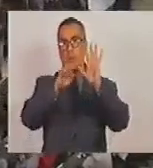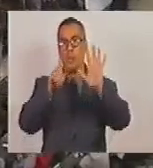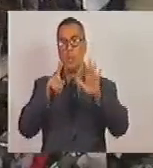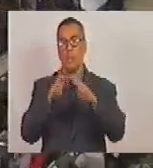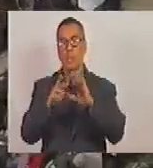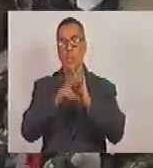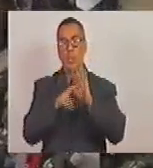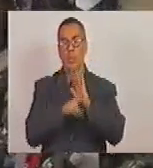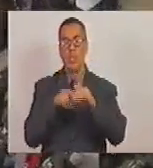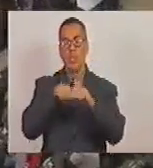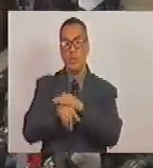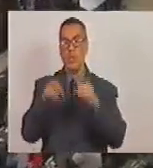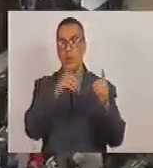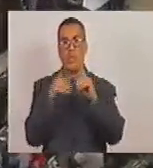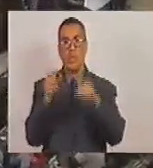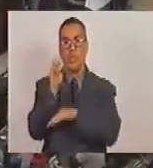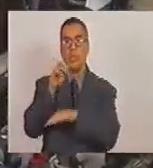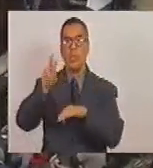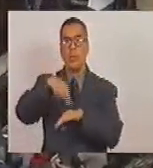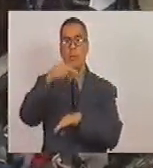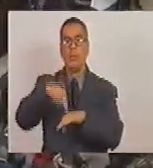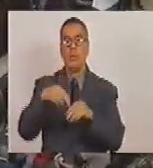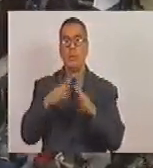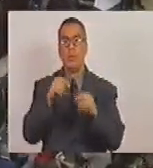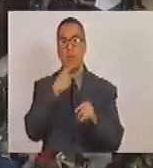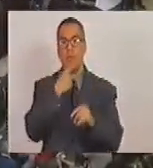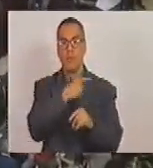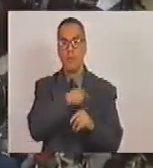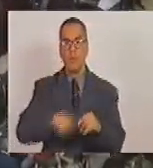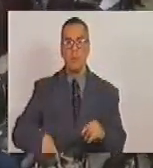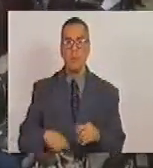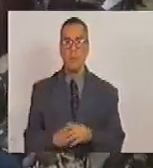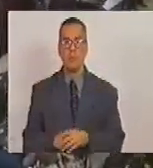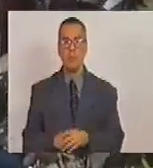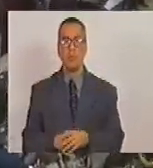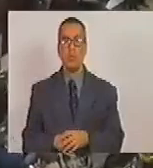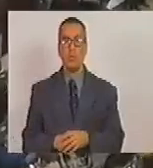del Reglamento Interior de Debate de la Asamblea Nacional. Es todo, presidente.